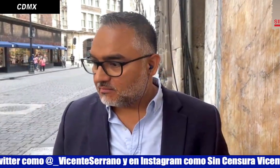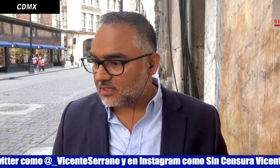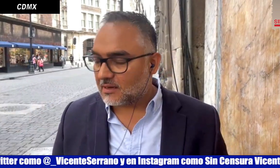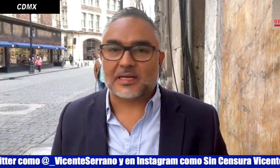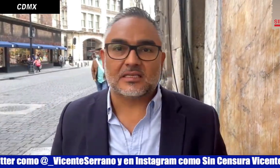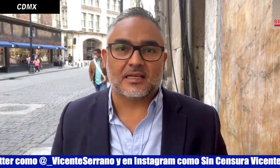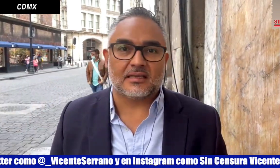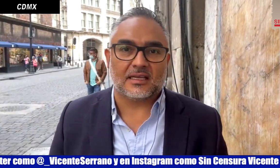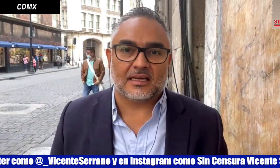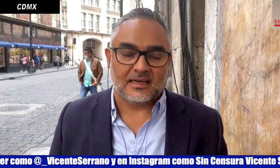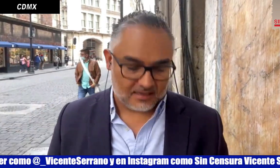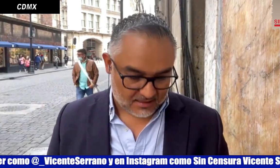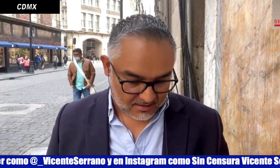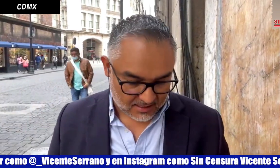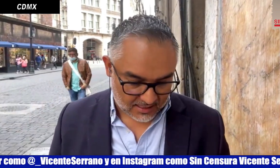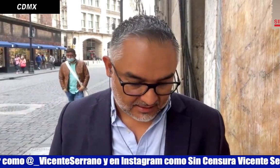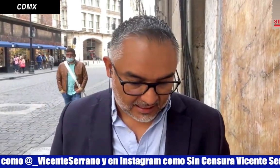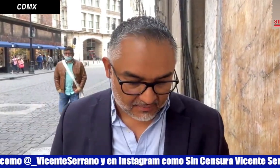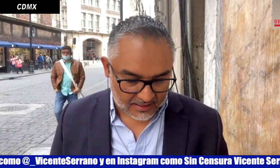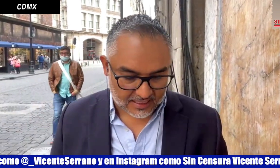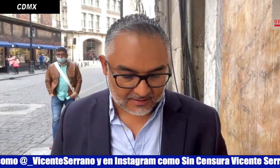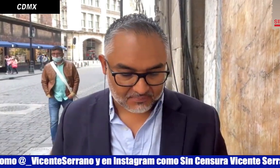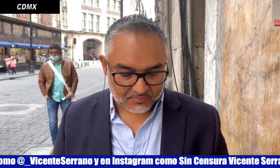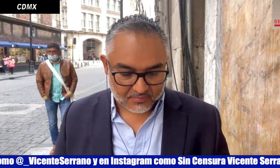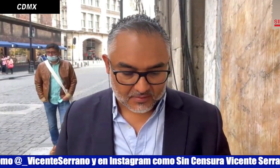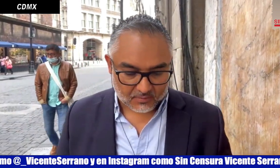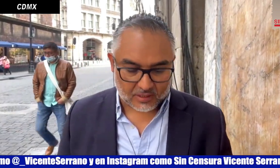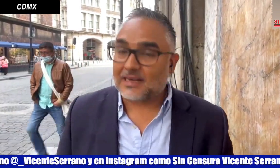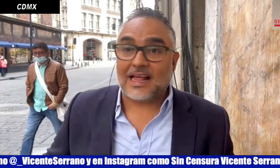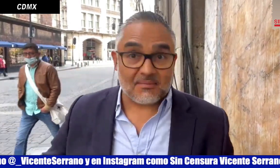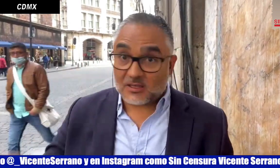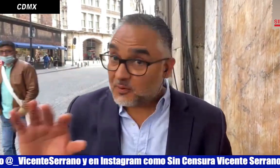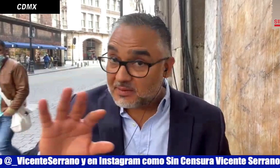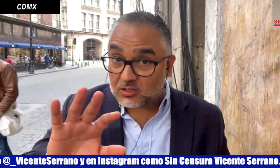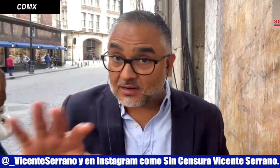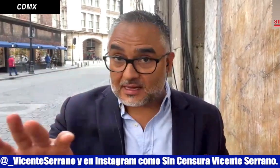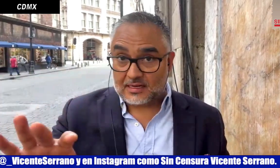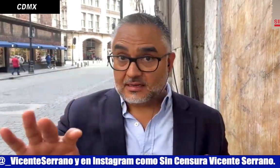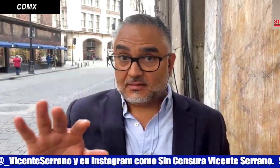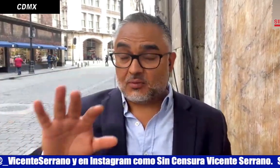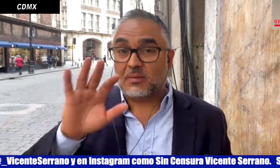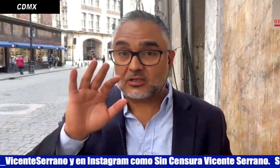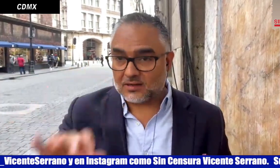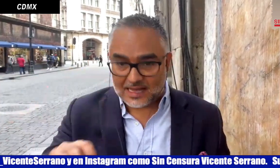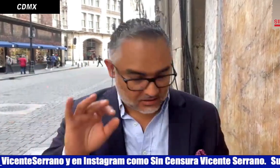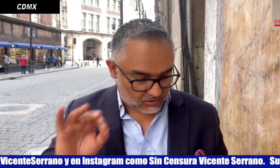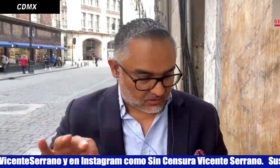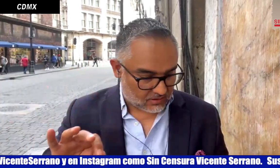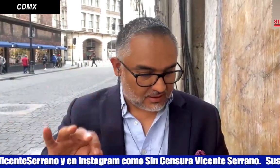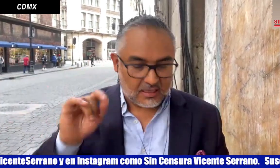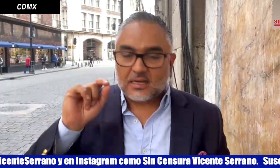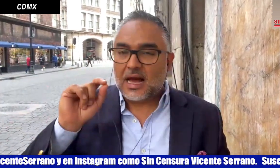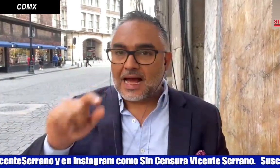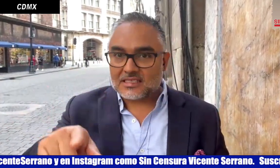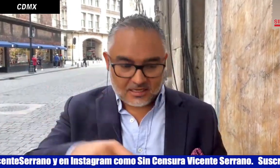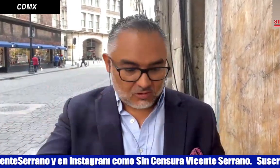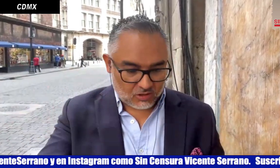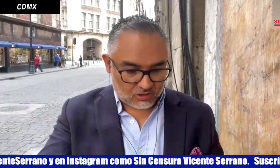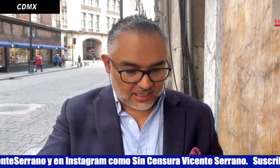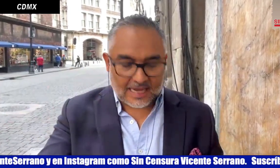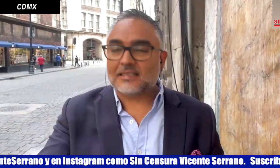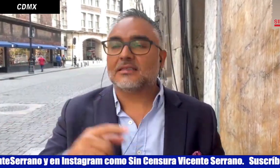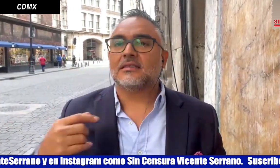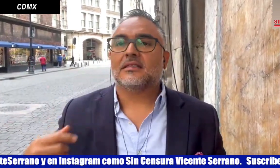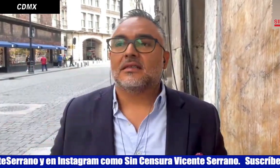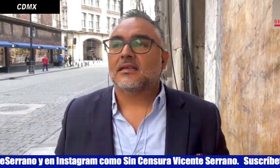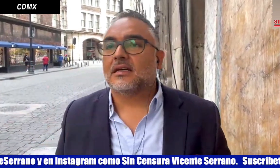Gómez, vicepresidente de Televisa, porque nada más por mencionar, por mencionar esto. Hace